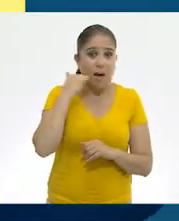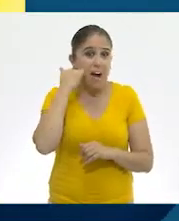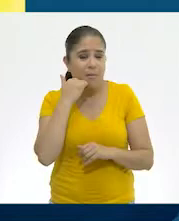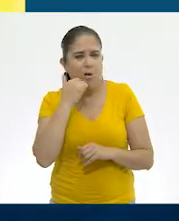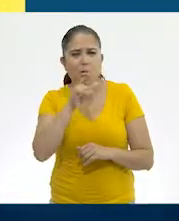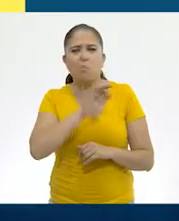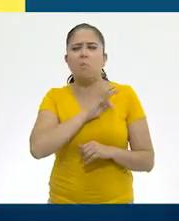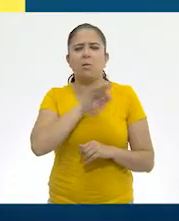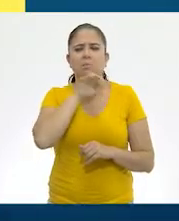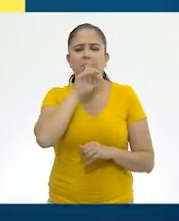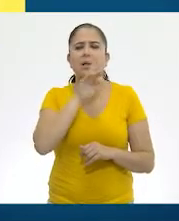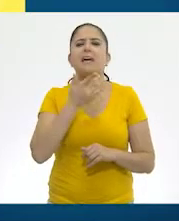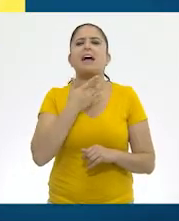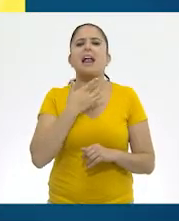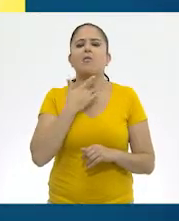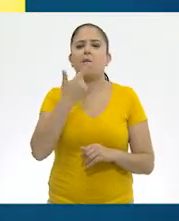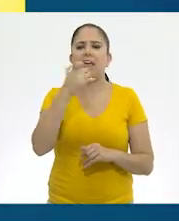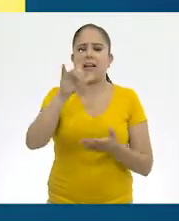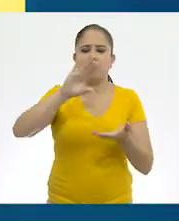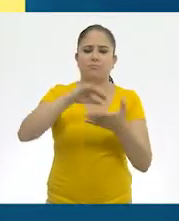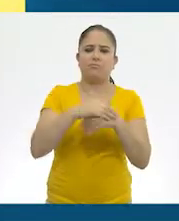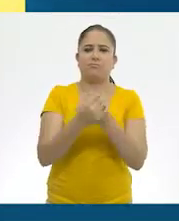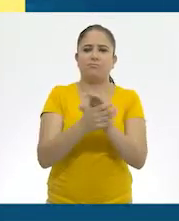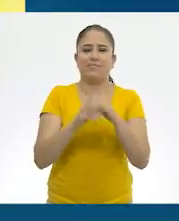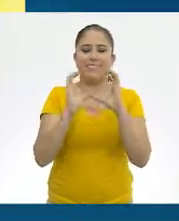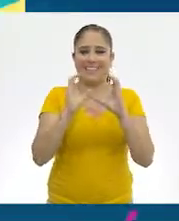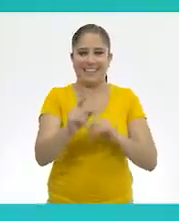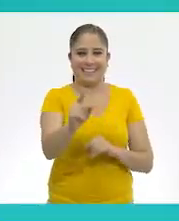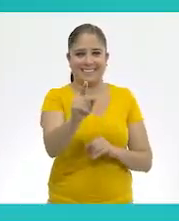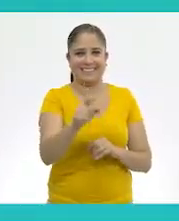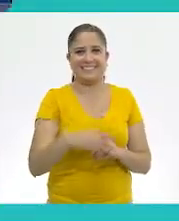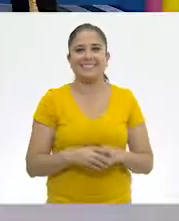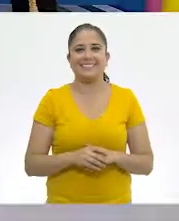usa desinfectantes a base de alcohol. ¡Cuídate!